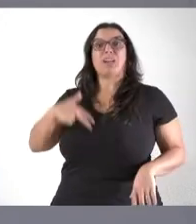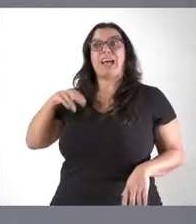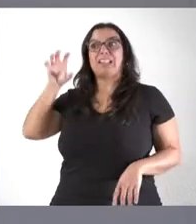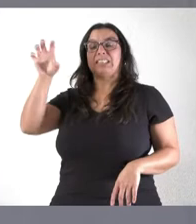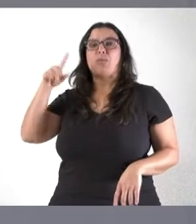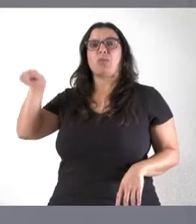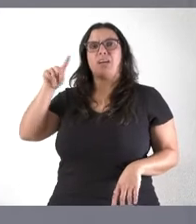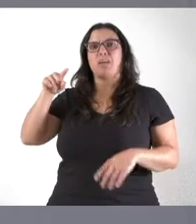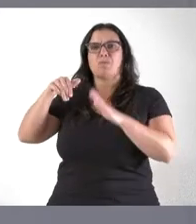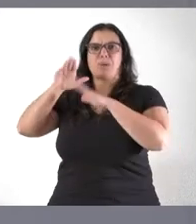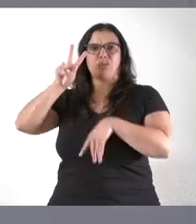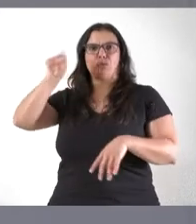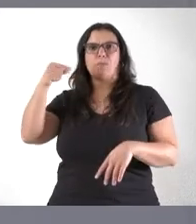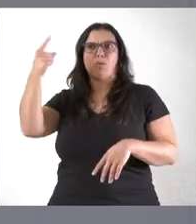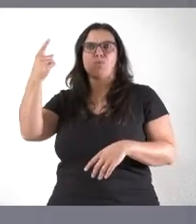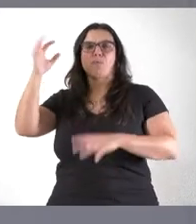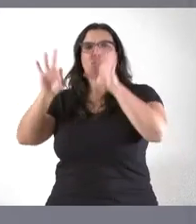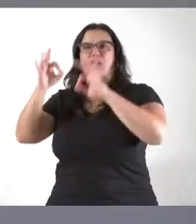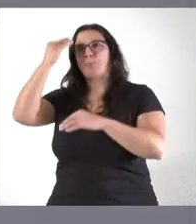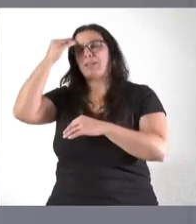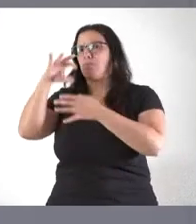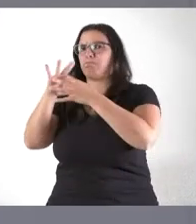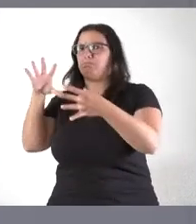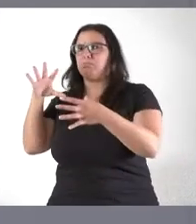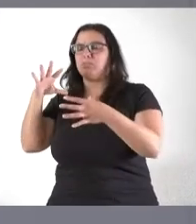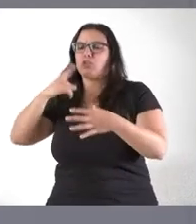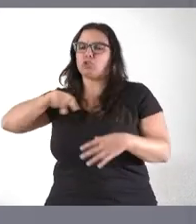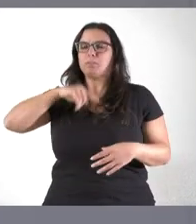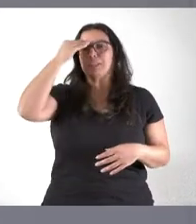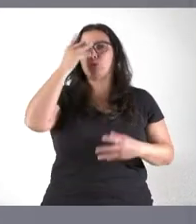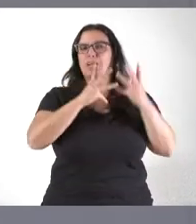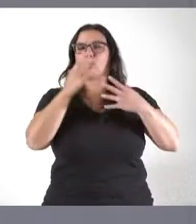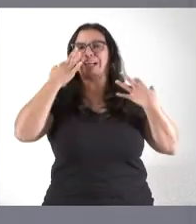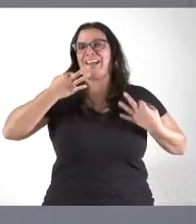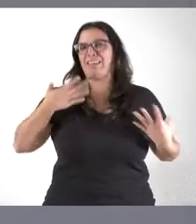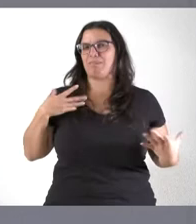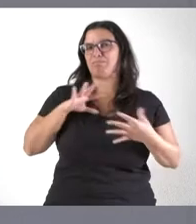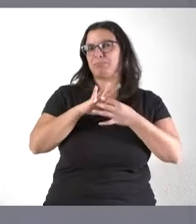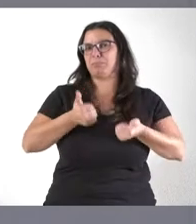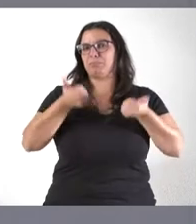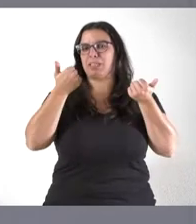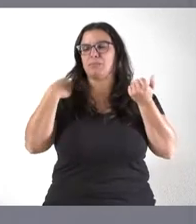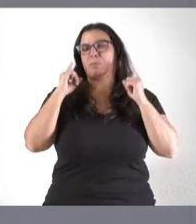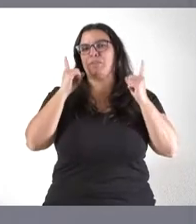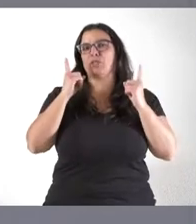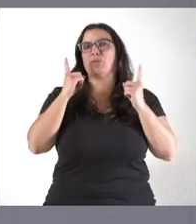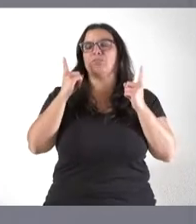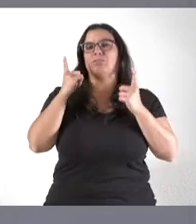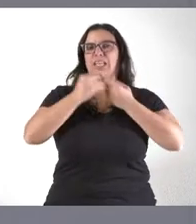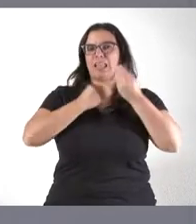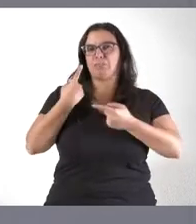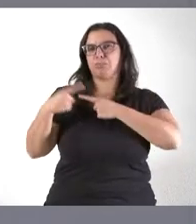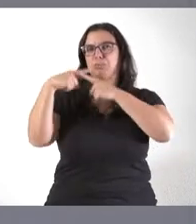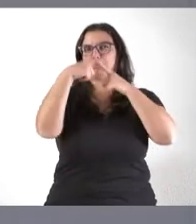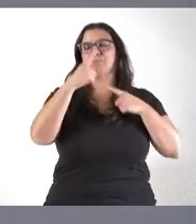se fijó en el 2,1% la que estimamos como más realista dentro de las previsiones centrales que se vienen elaborando y la que